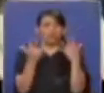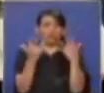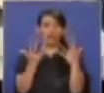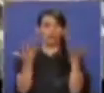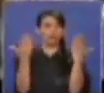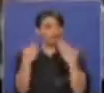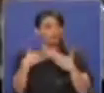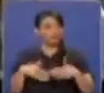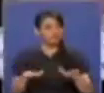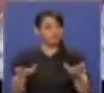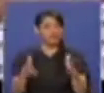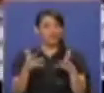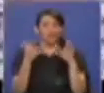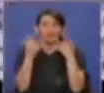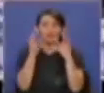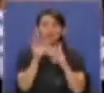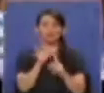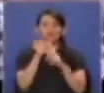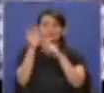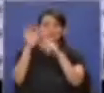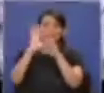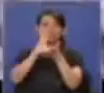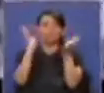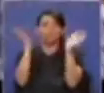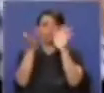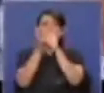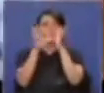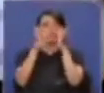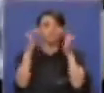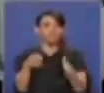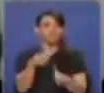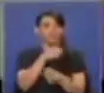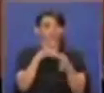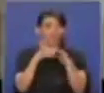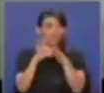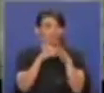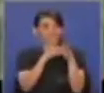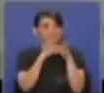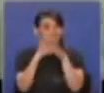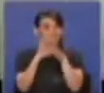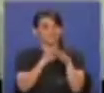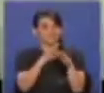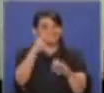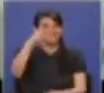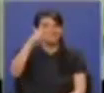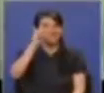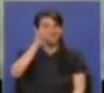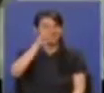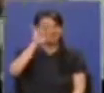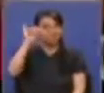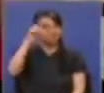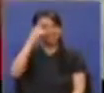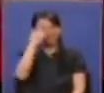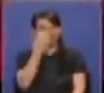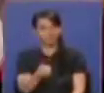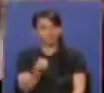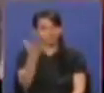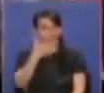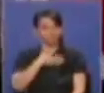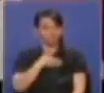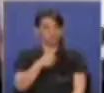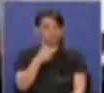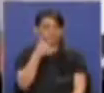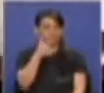también, una obra de la Revolución Ciudadana. Aquí están los compañeros de Chorrillo, bienvenidos. ¿Cómo están? ¿Todo